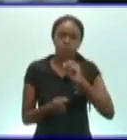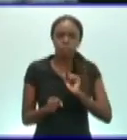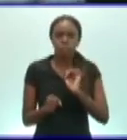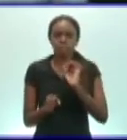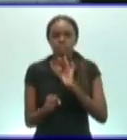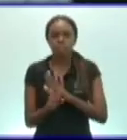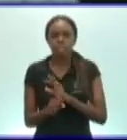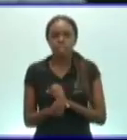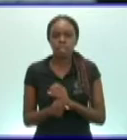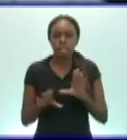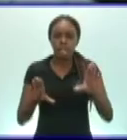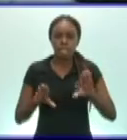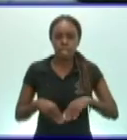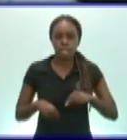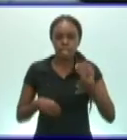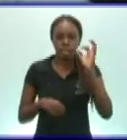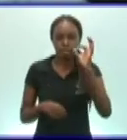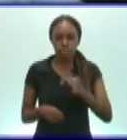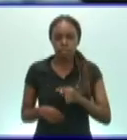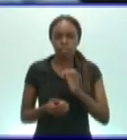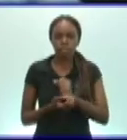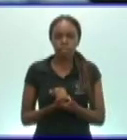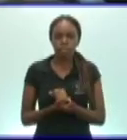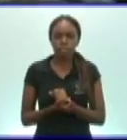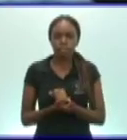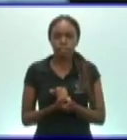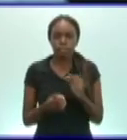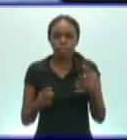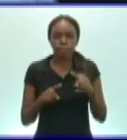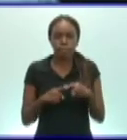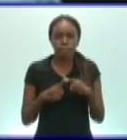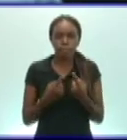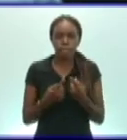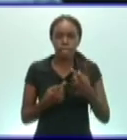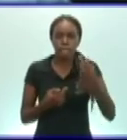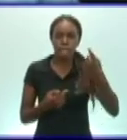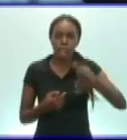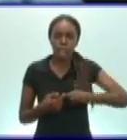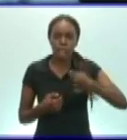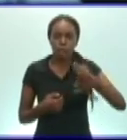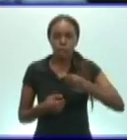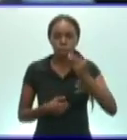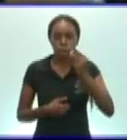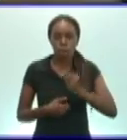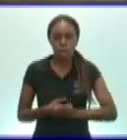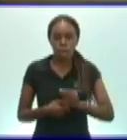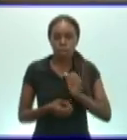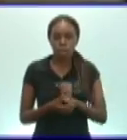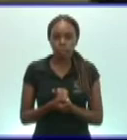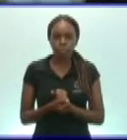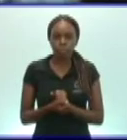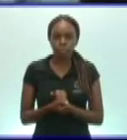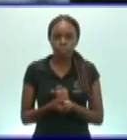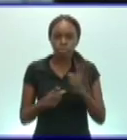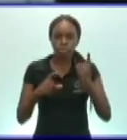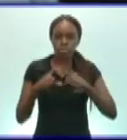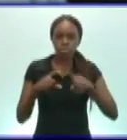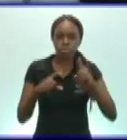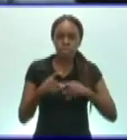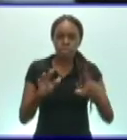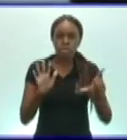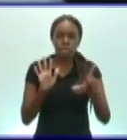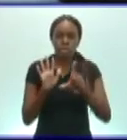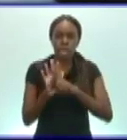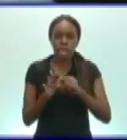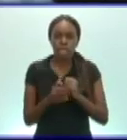haber aceptado ese veredicto. Haberlo aceptado porque era abogado, porque tenía un apego al concepto de la ley y a